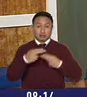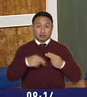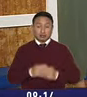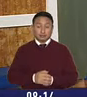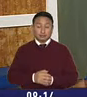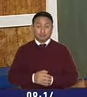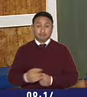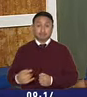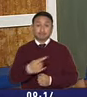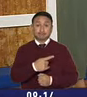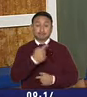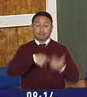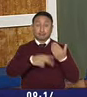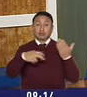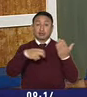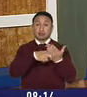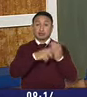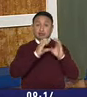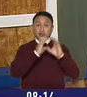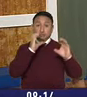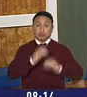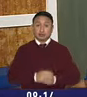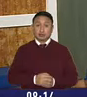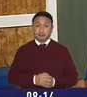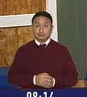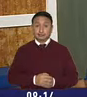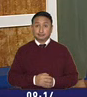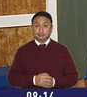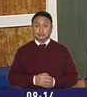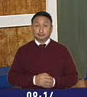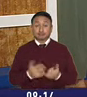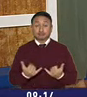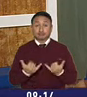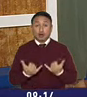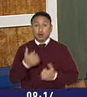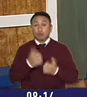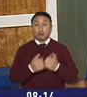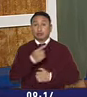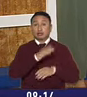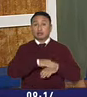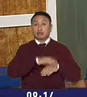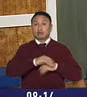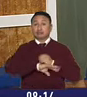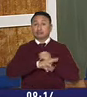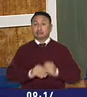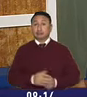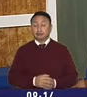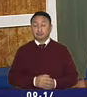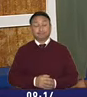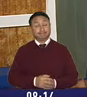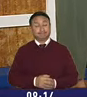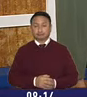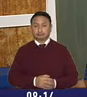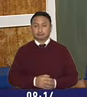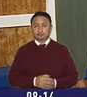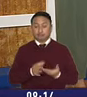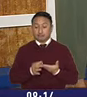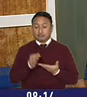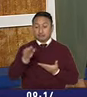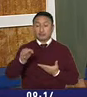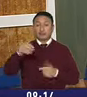caso la venta de boletos de transporte, hoy afectada por la delincuencia. Increíble. Y en la parroquia